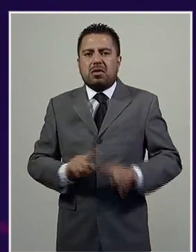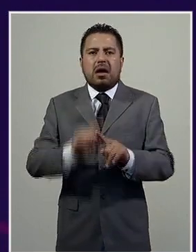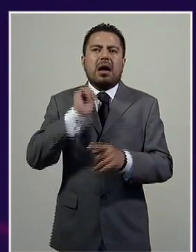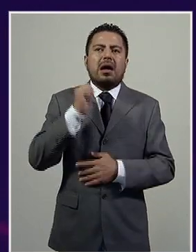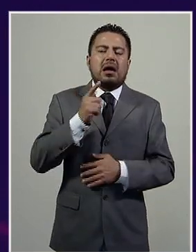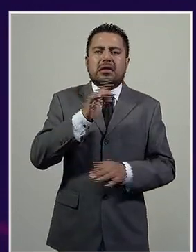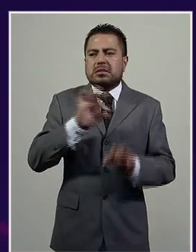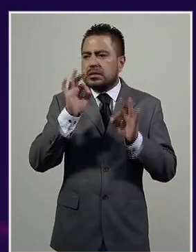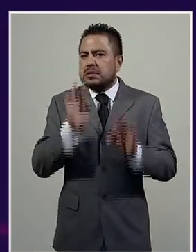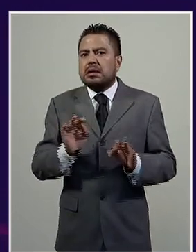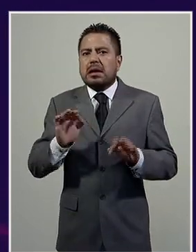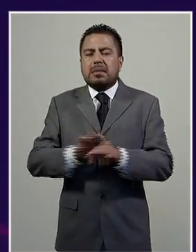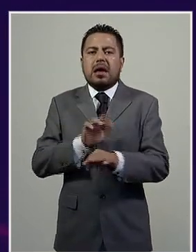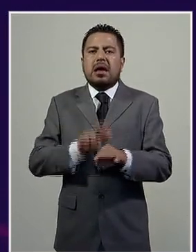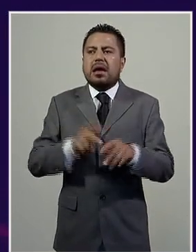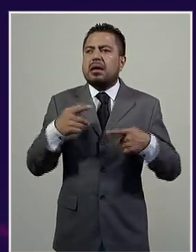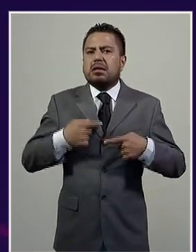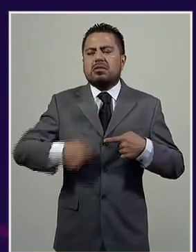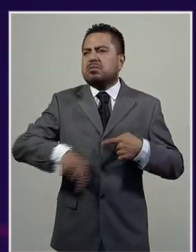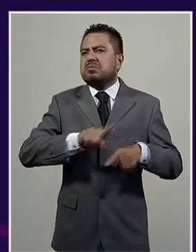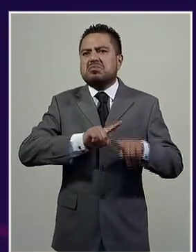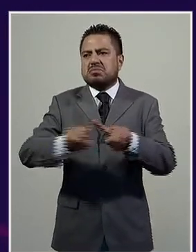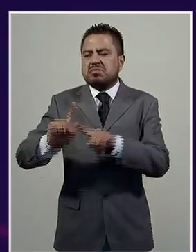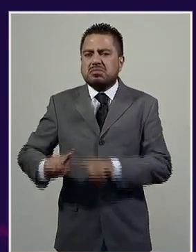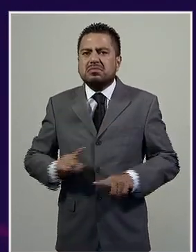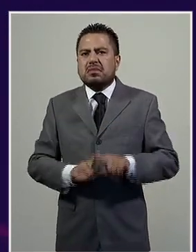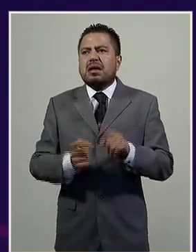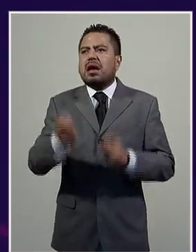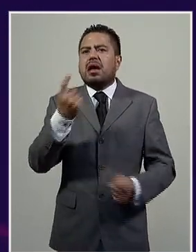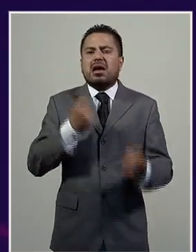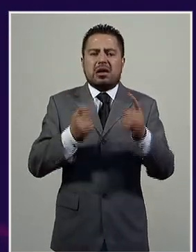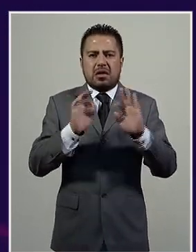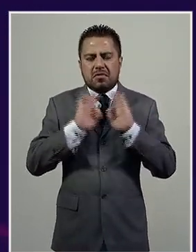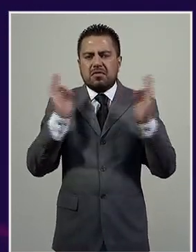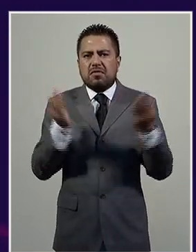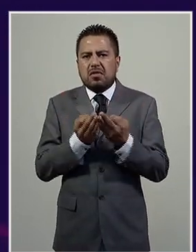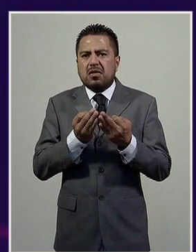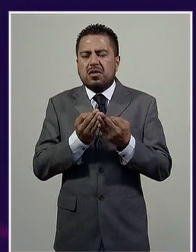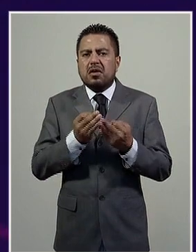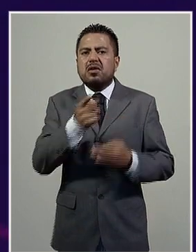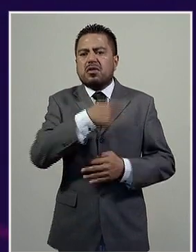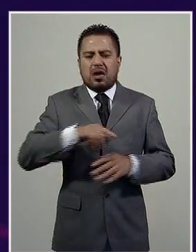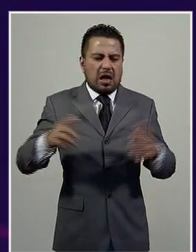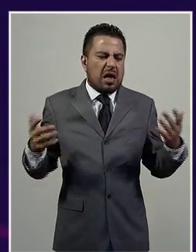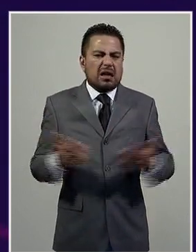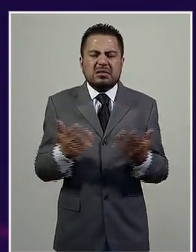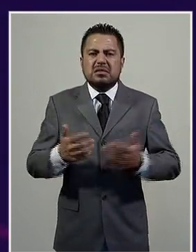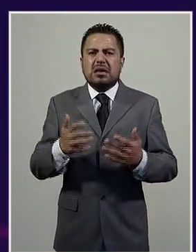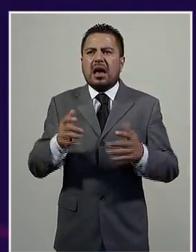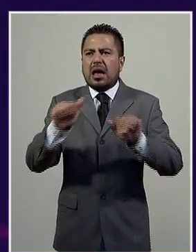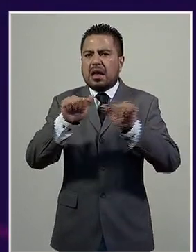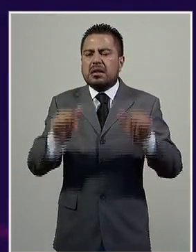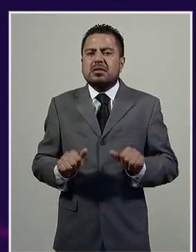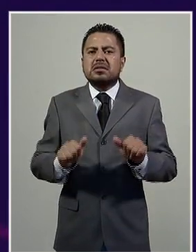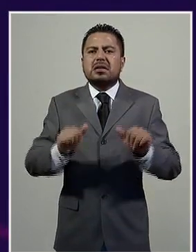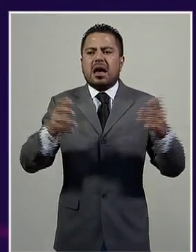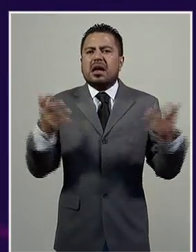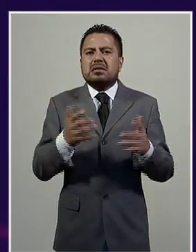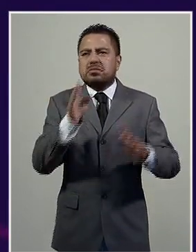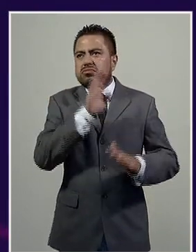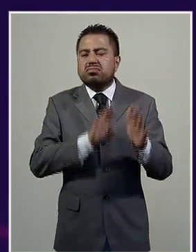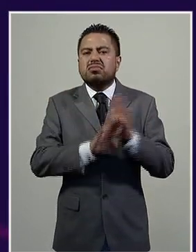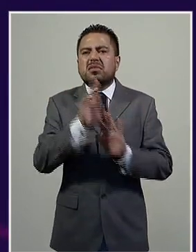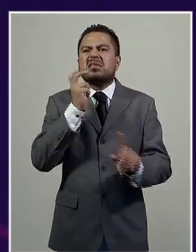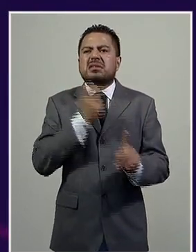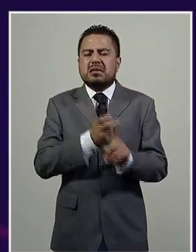la realidad es que la mayoría somos diferentes en alguna u otra manera, y lo que nos hace artistas y lo que nos hace destacarnos